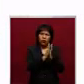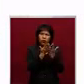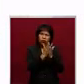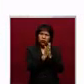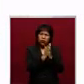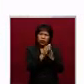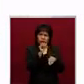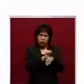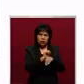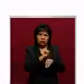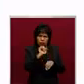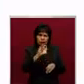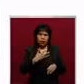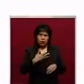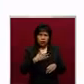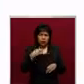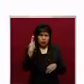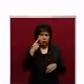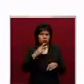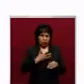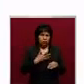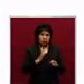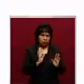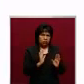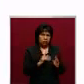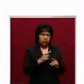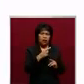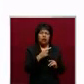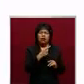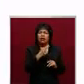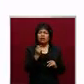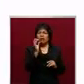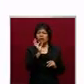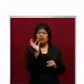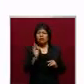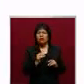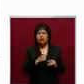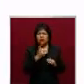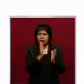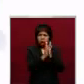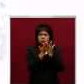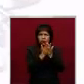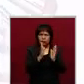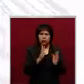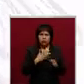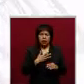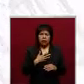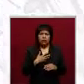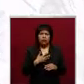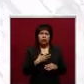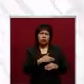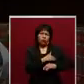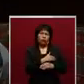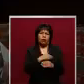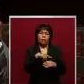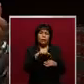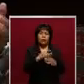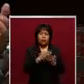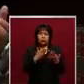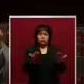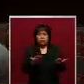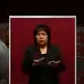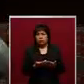secundaria. Ya los tenemos en Puebla. Ya están. Ya tenemos el 100% de los libros de secundaria en los almacenes. Pero tú sabes